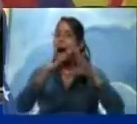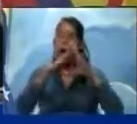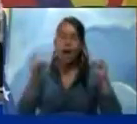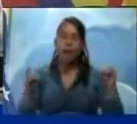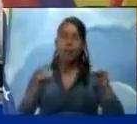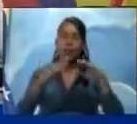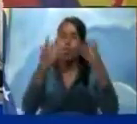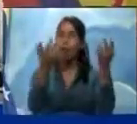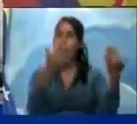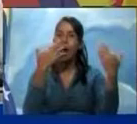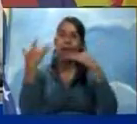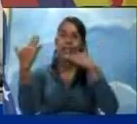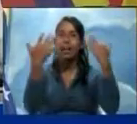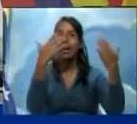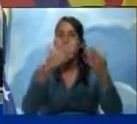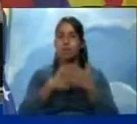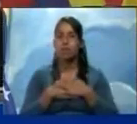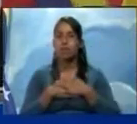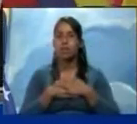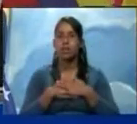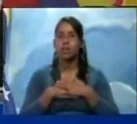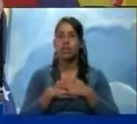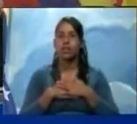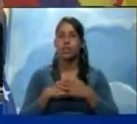todos atraeré a mí.